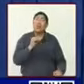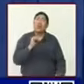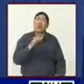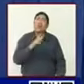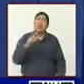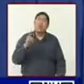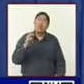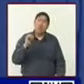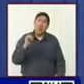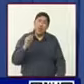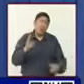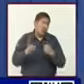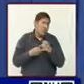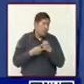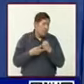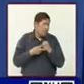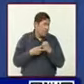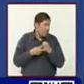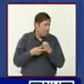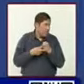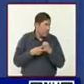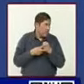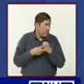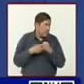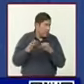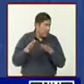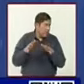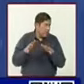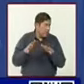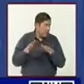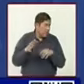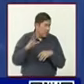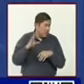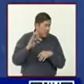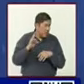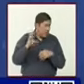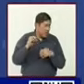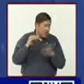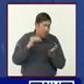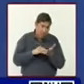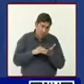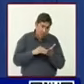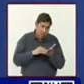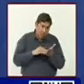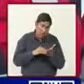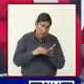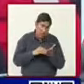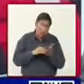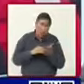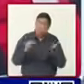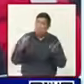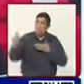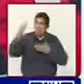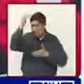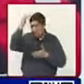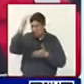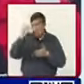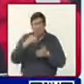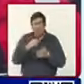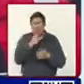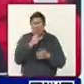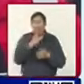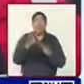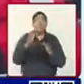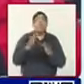un almacenamiento de embalse alrededor de 70 mil metros cúbicos. Hay un socavamiento,